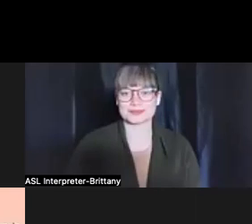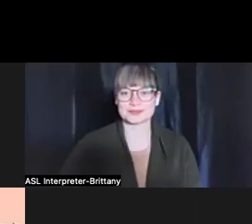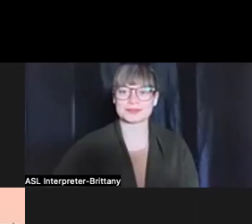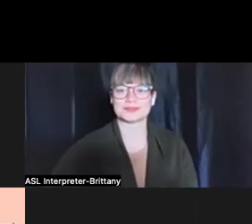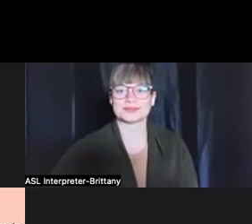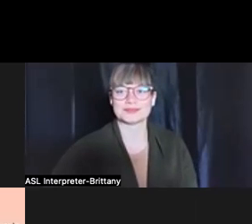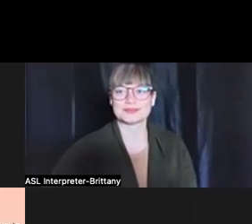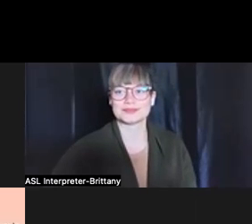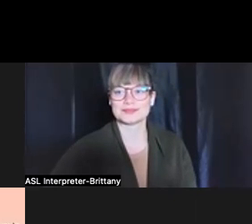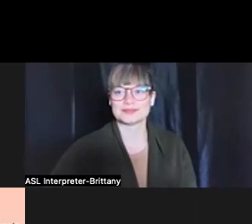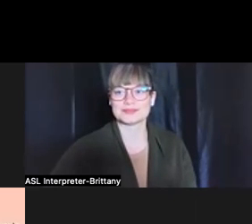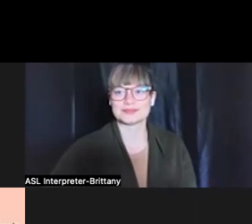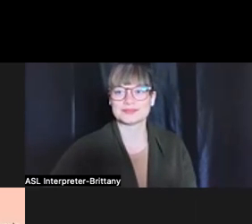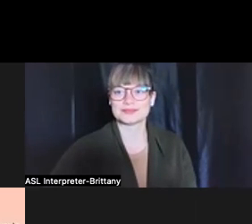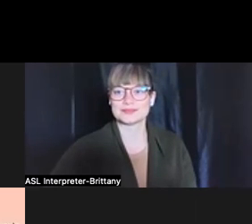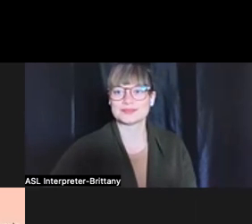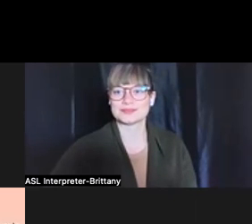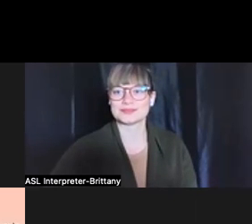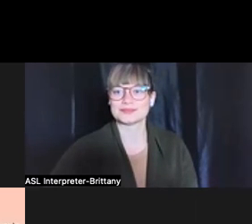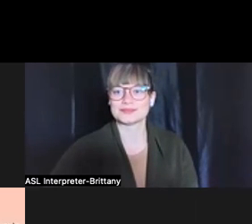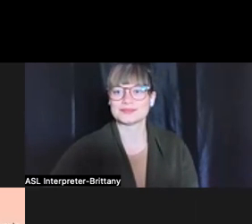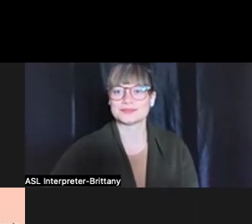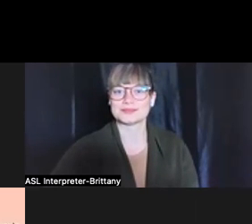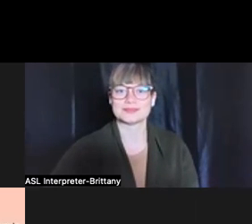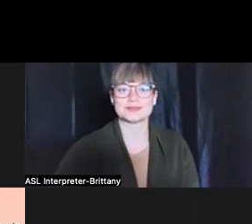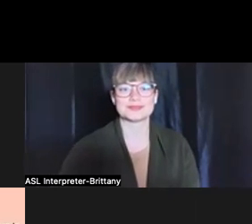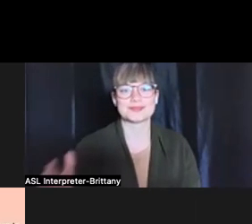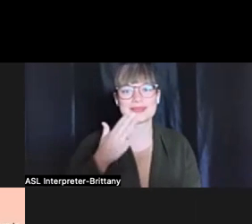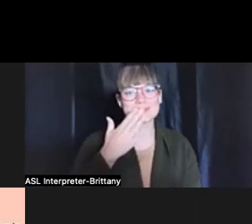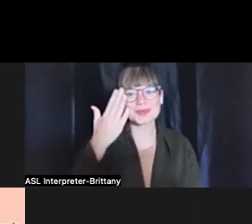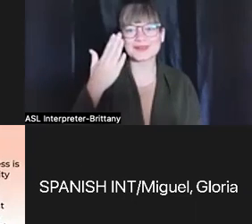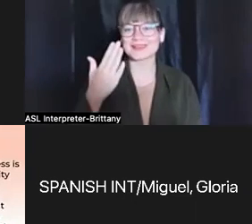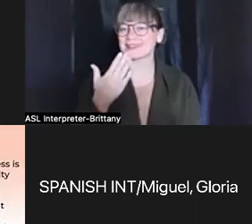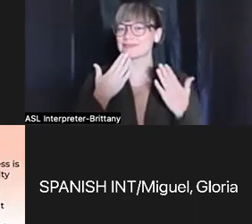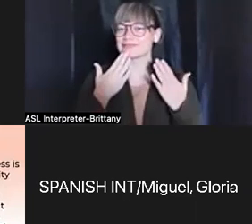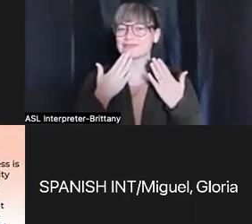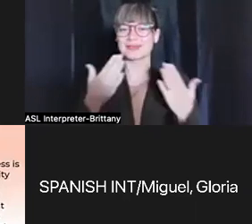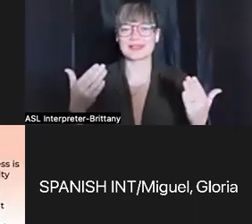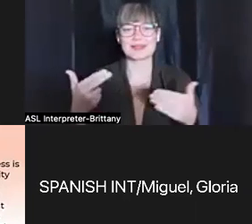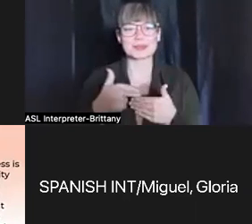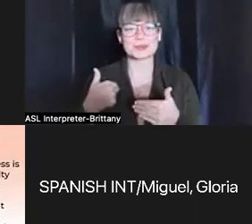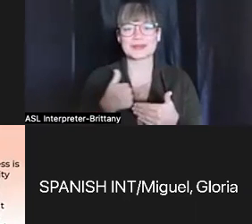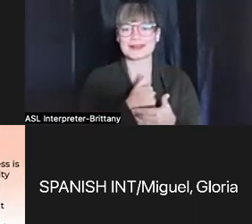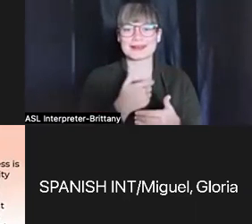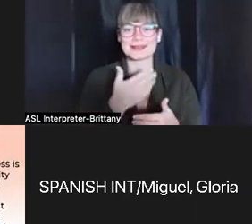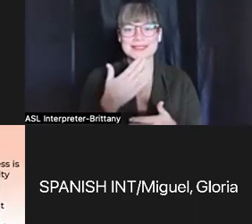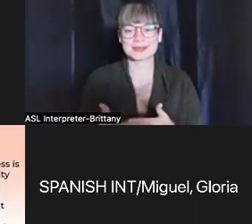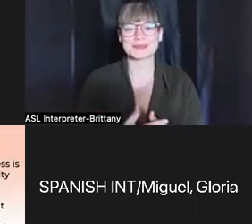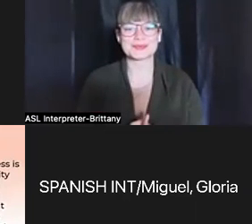Good morning. Thank you for joining us. Buenos días, gracias por estar aquí.